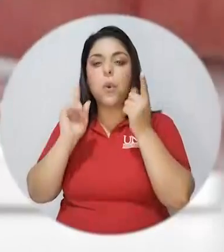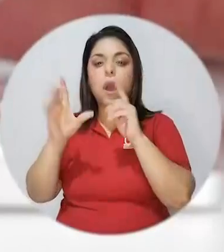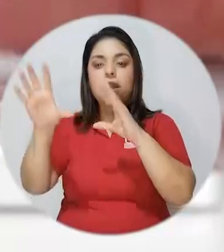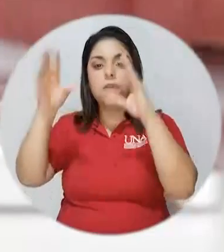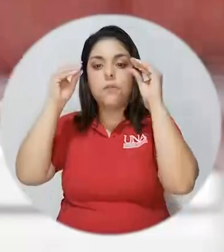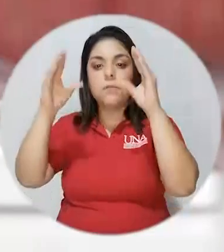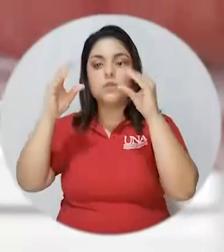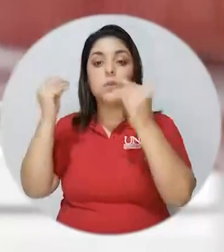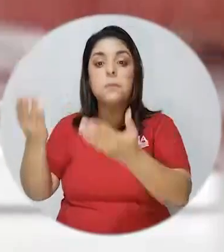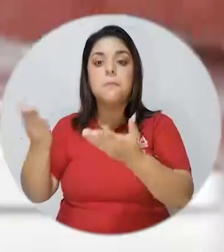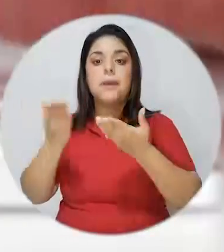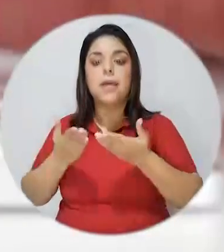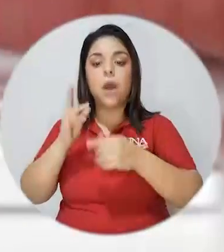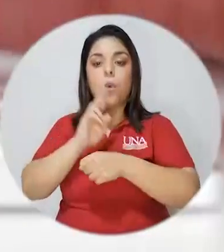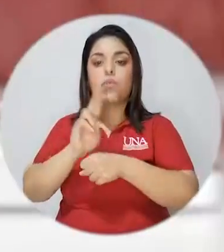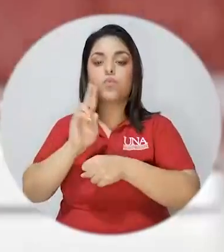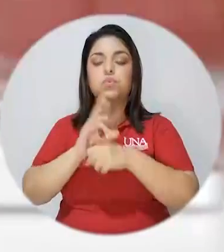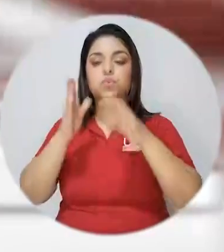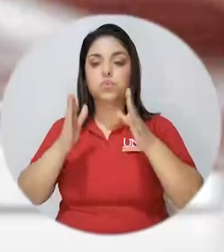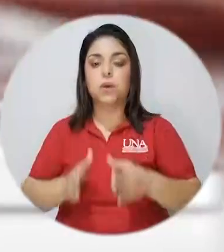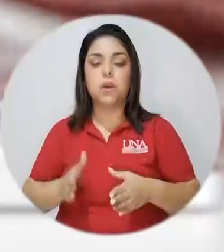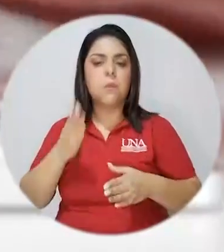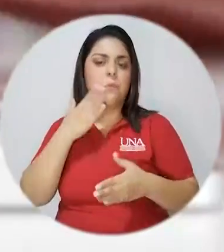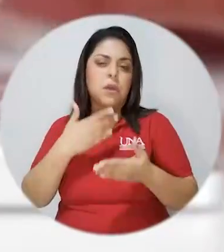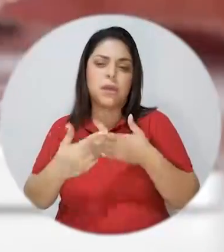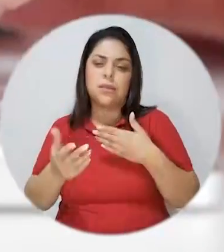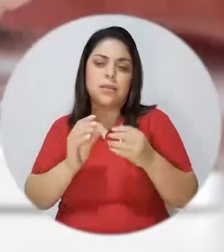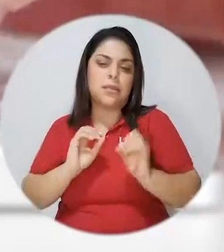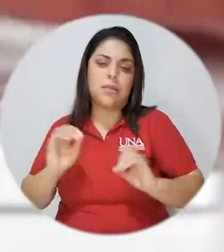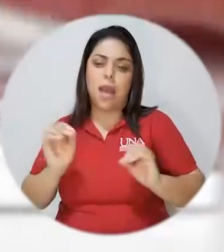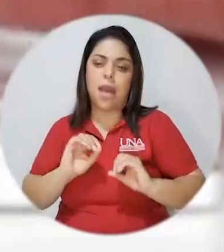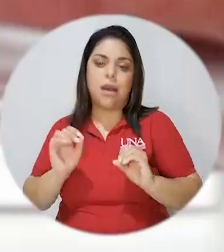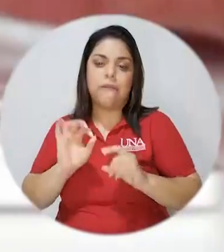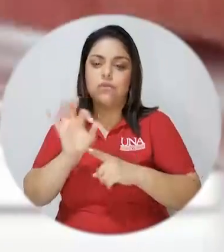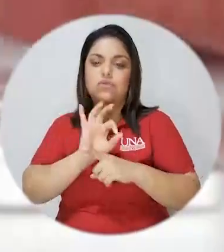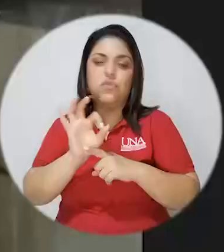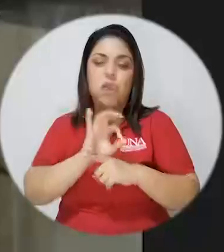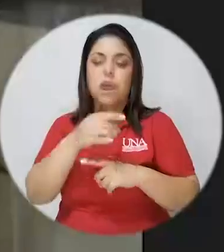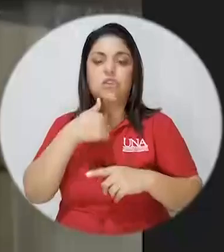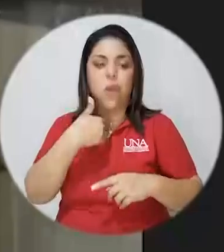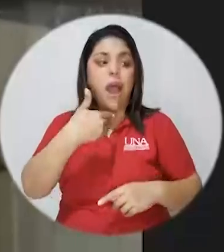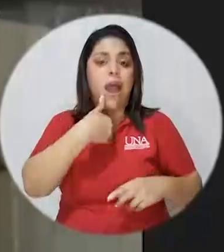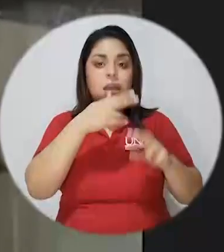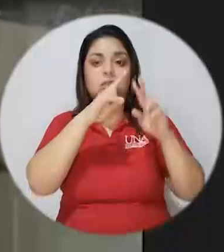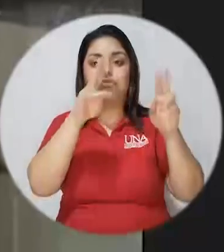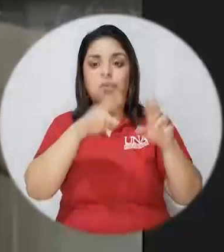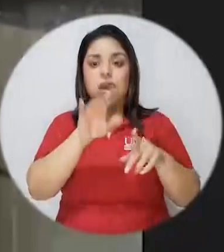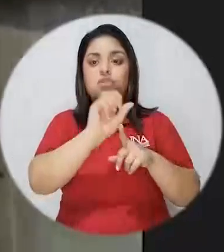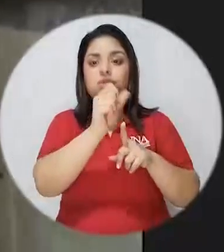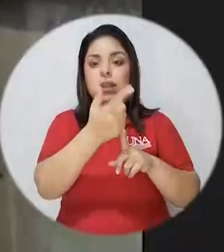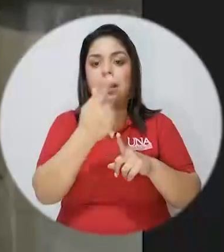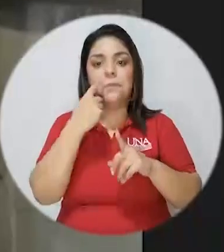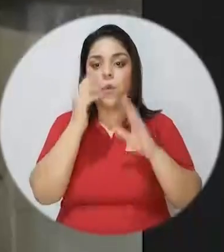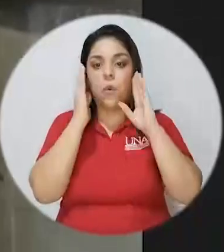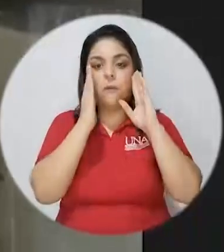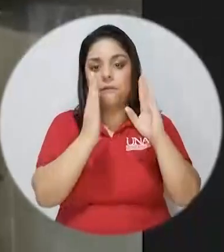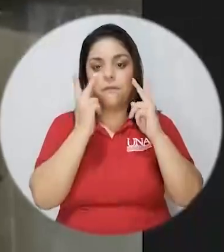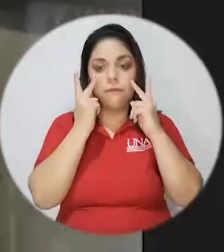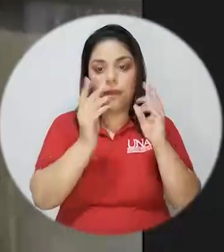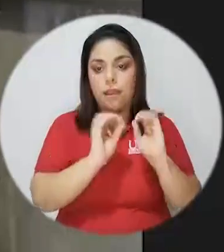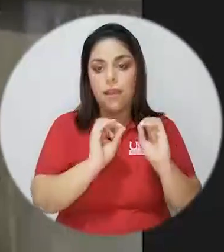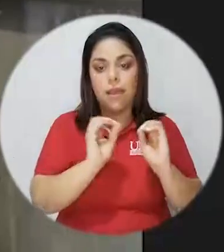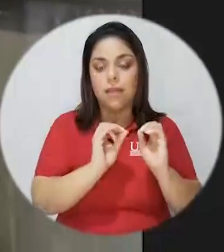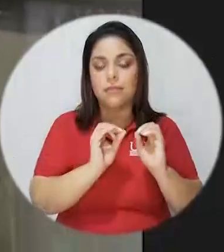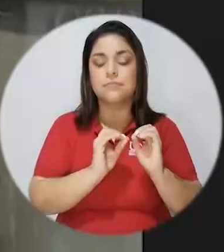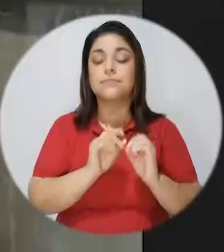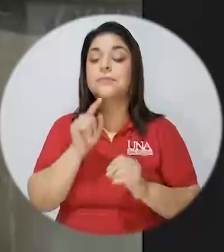los usuarios, porque de nada sirve tener unas redes sociales que no se atienden. Ha sido un reto que las